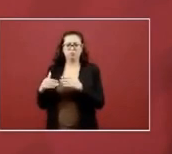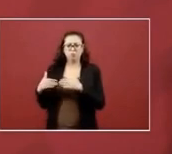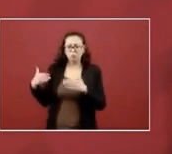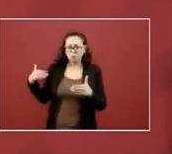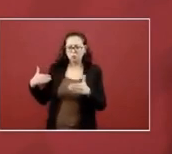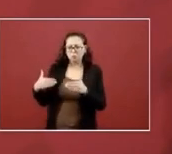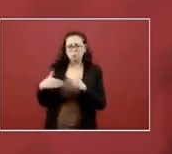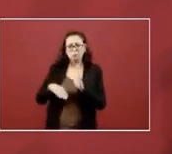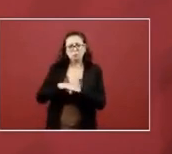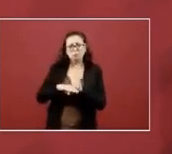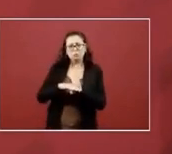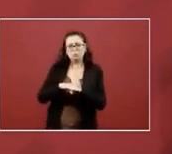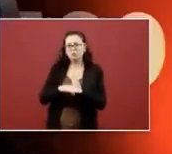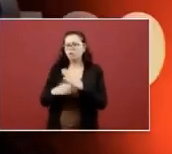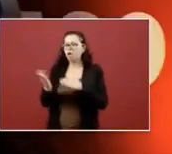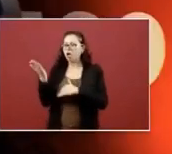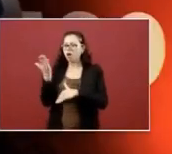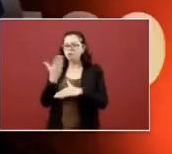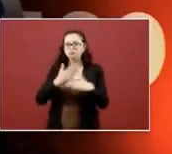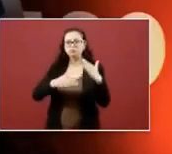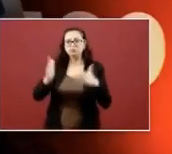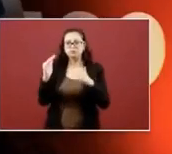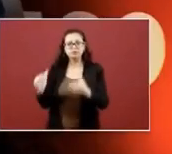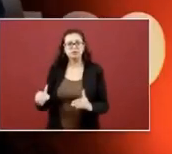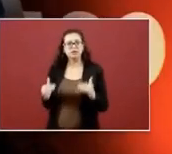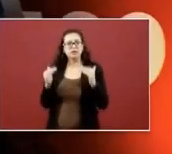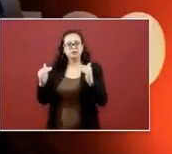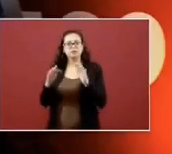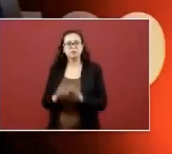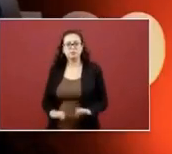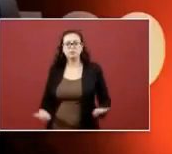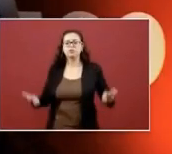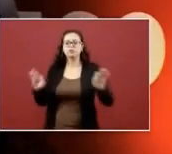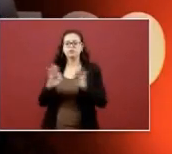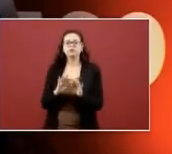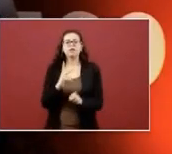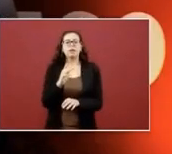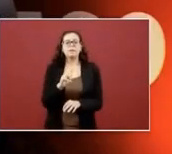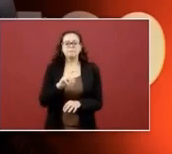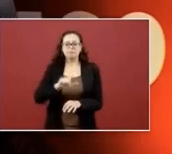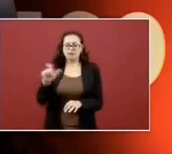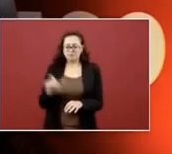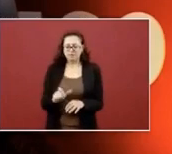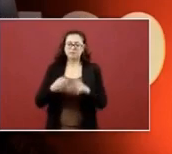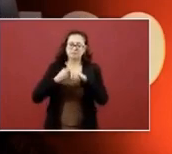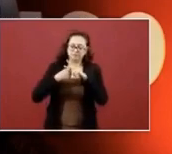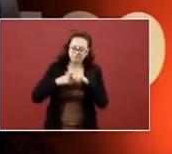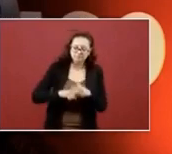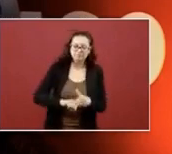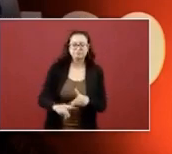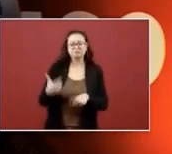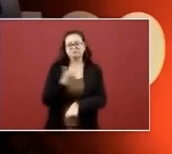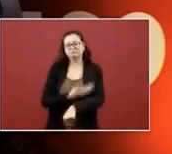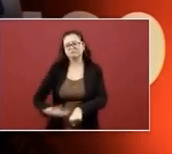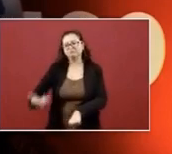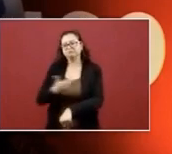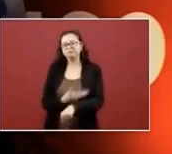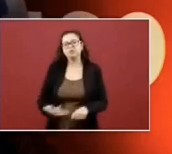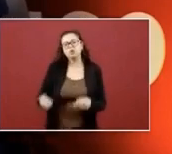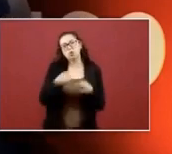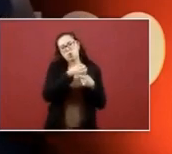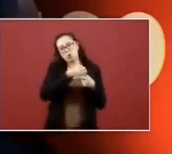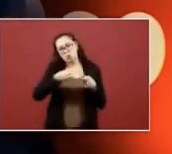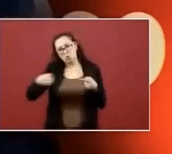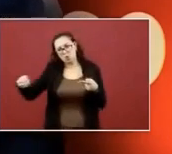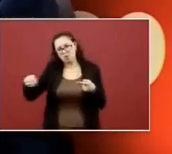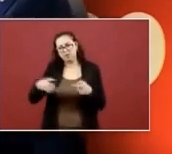muy sustantivo, que va a permitir a Pemex empezar a poner en orden todas sus finanzas. Y